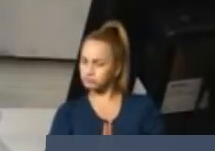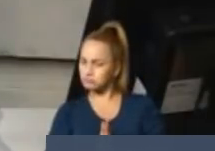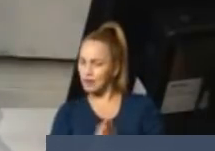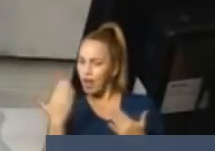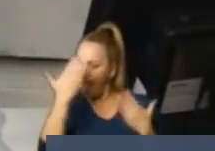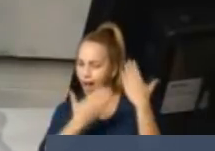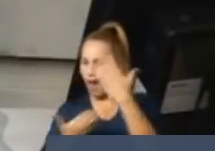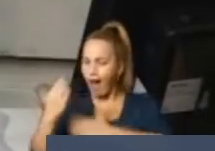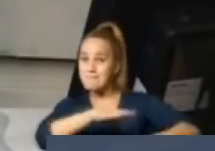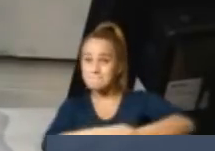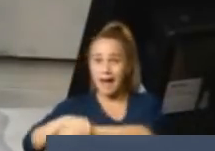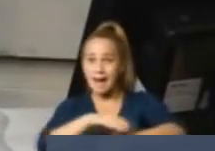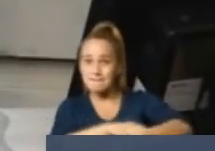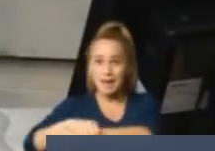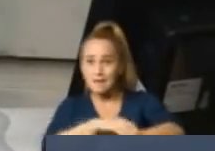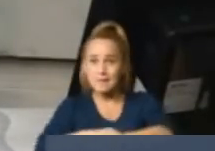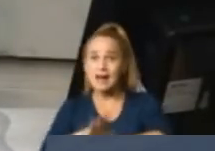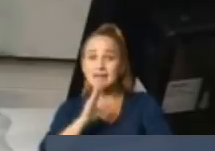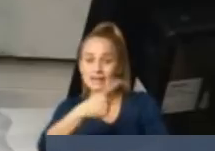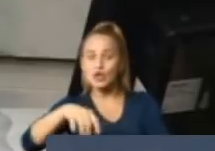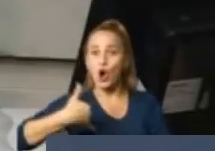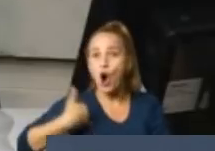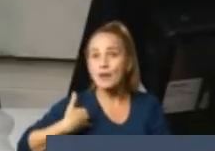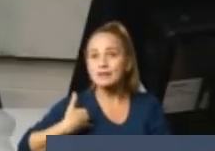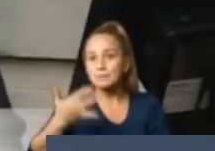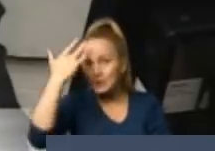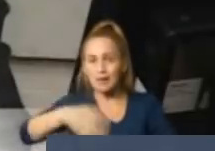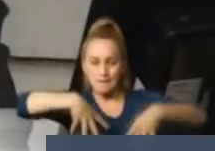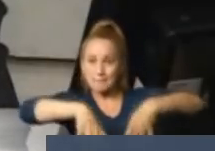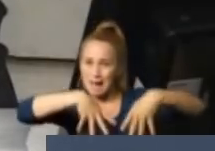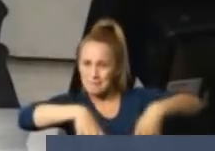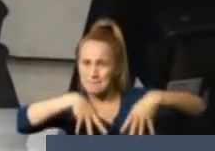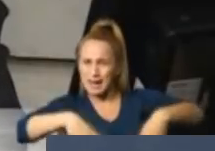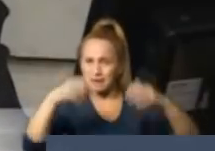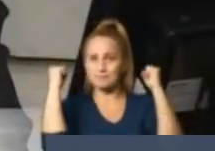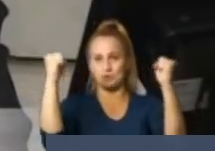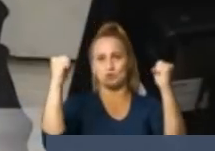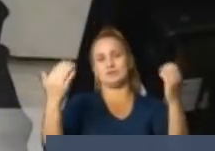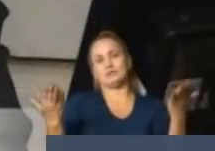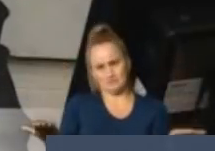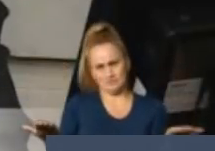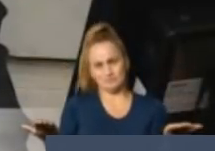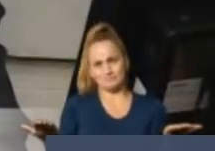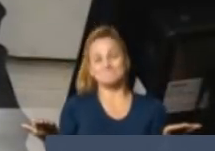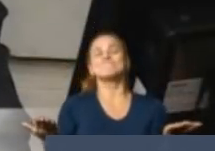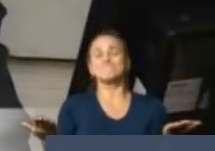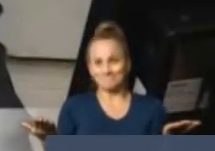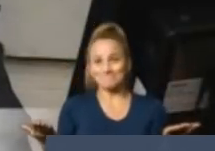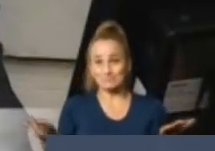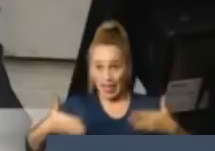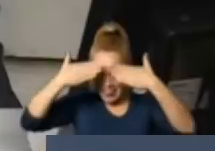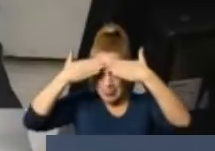sistemáticamente se está deteniendo jóvenes porque protestan. Y resulta que ese es el síndrome no de